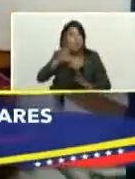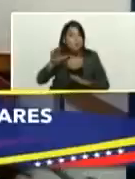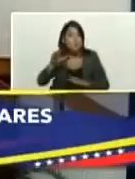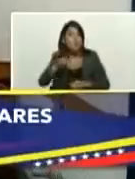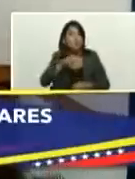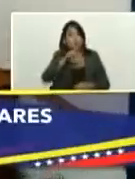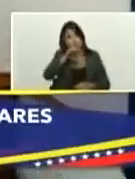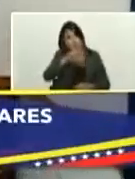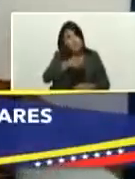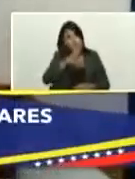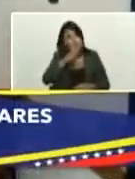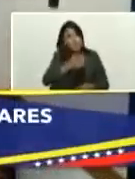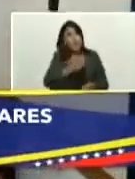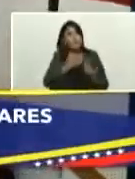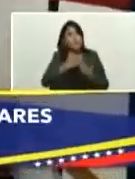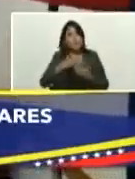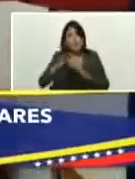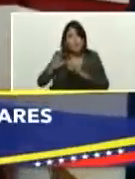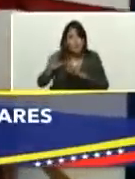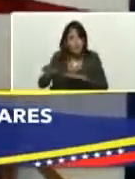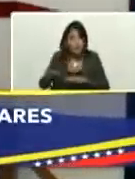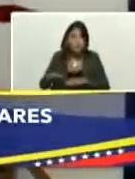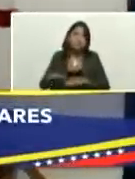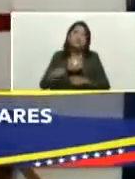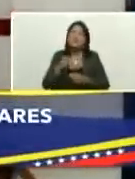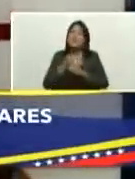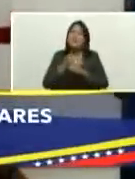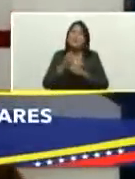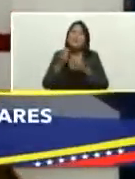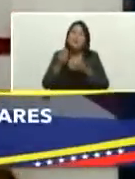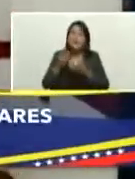nosotros, estamos trabajando para el bienestar de nuestro pueblo.